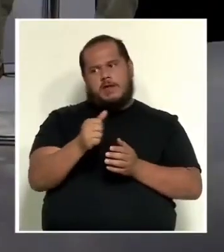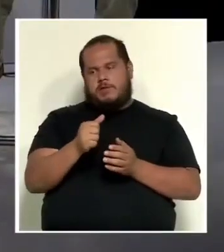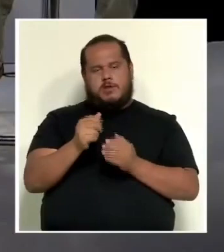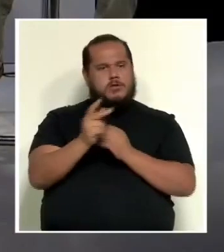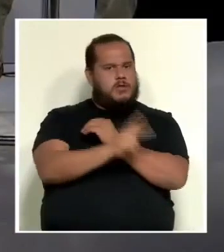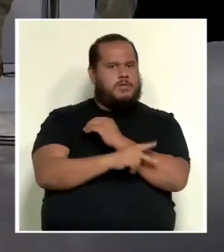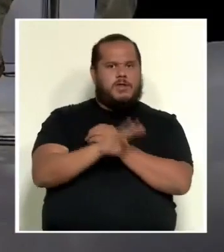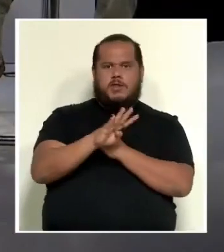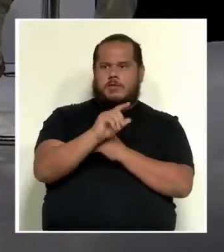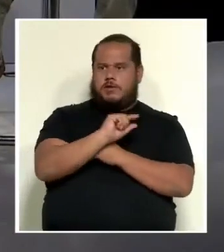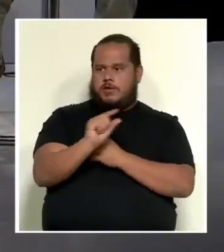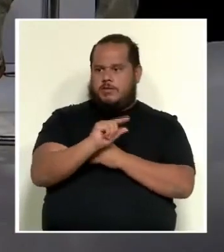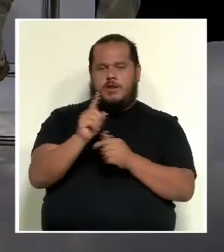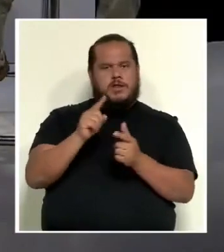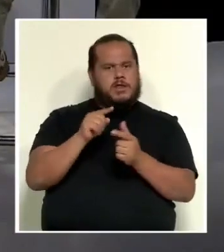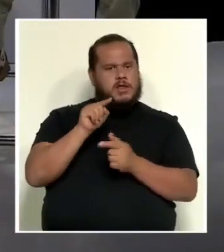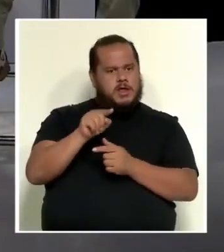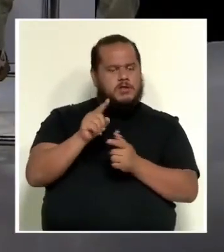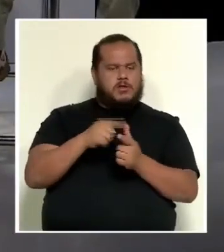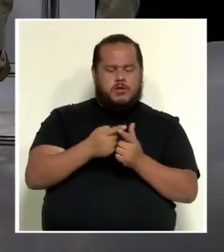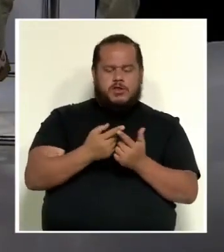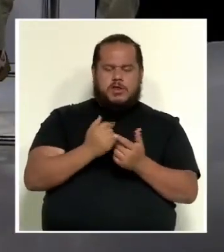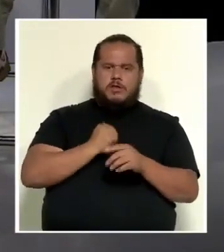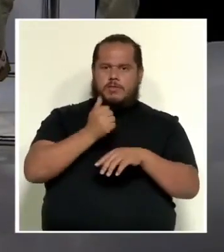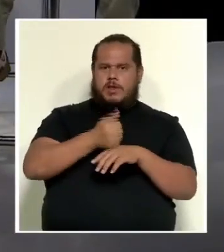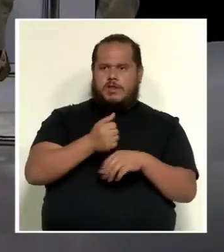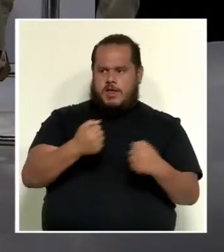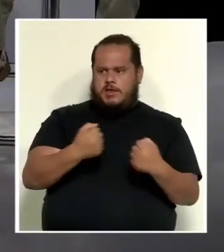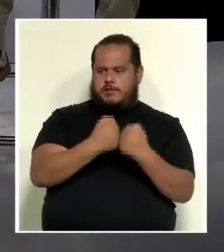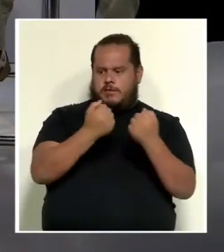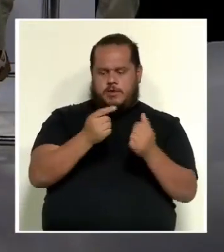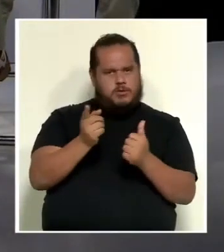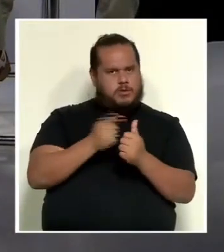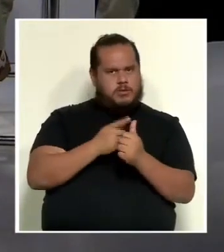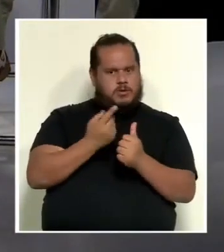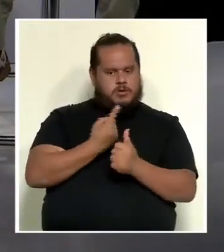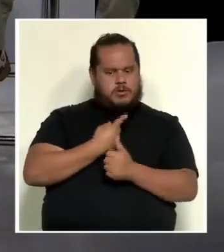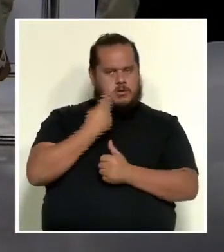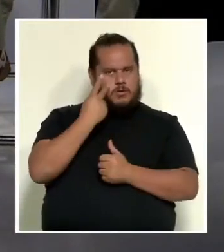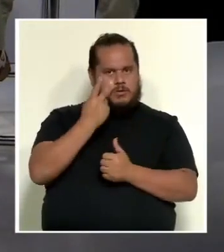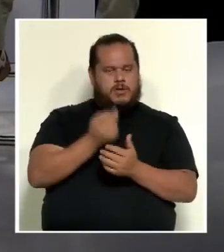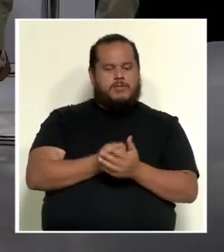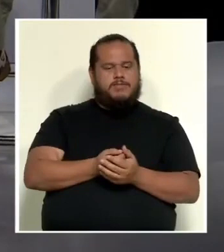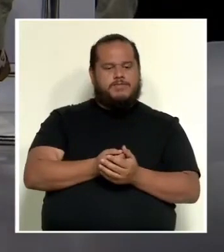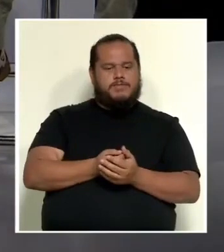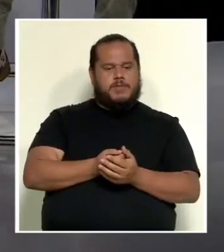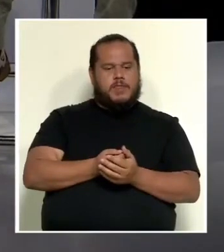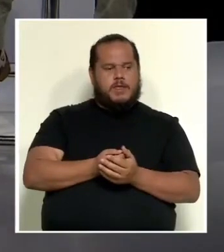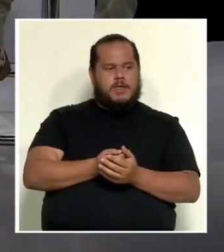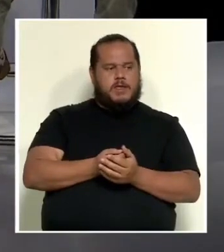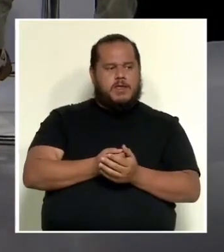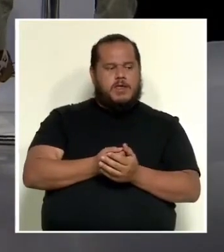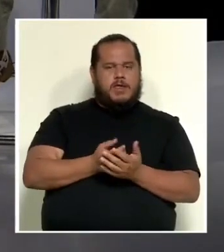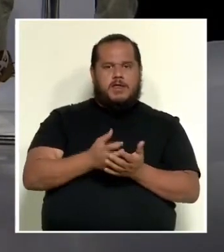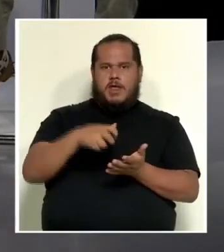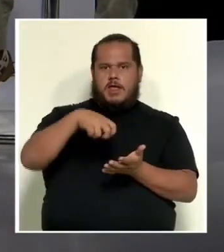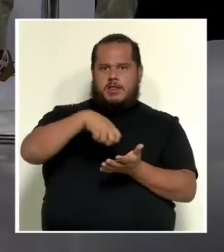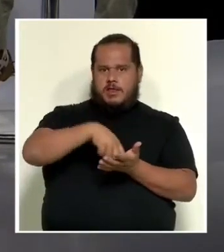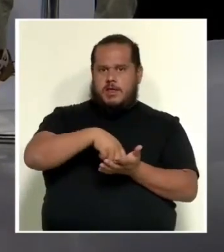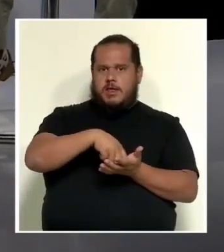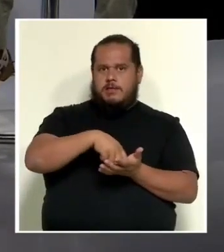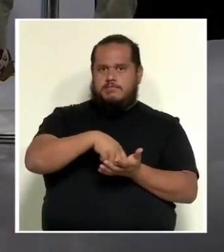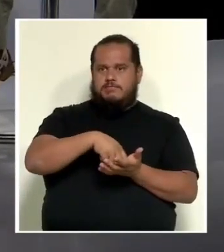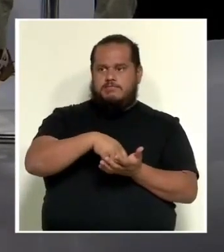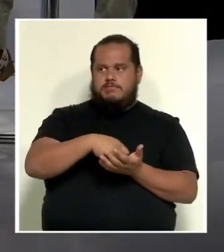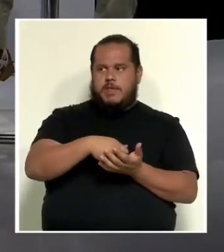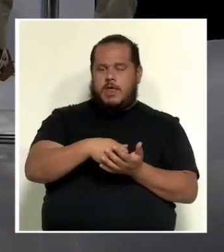4 semanas, y esto entonces plantea desafíos. Lo primero que uno ve, Mario, es que de entrada